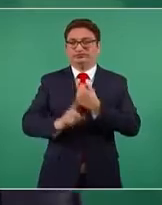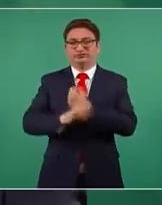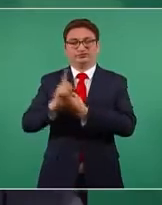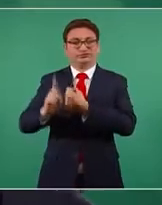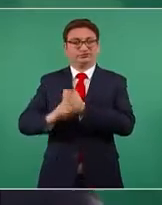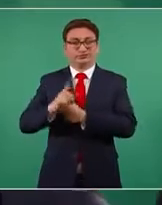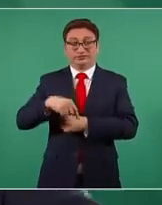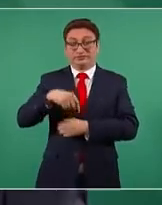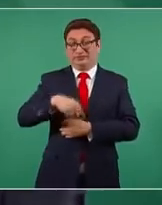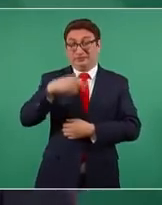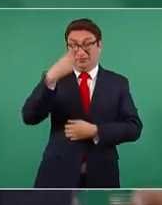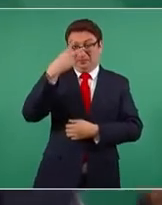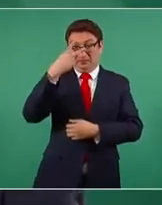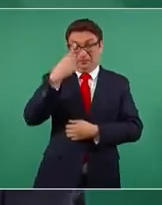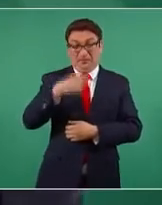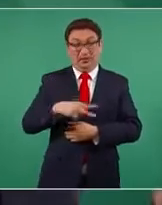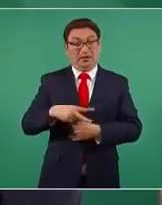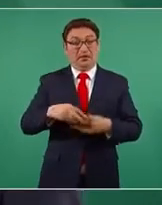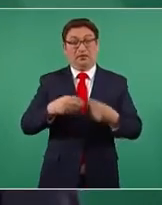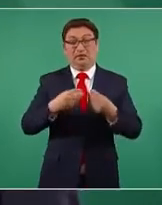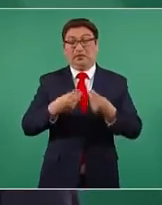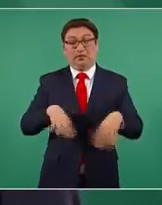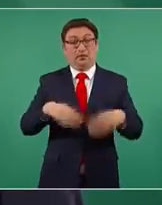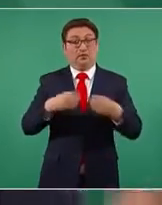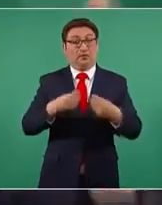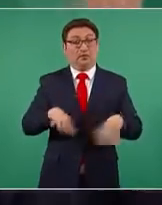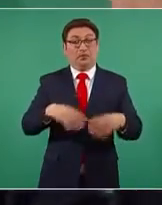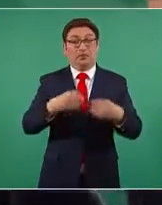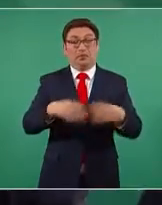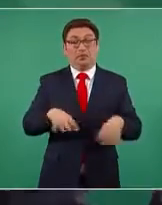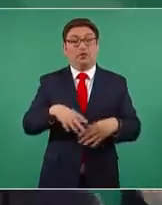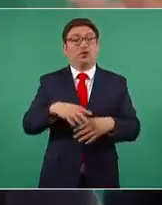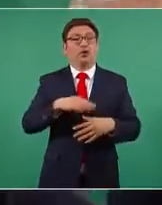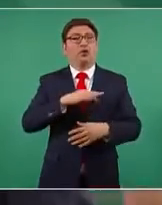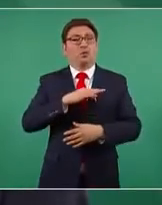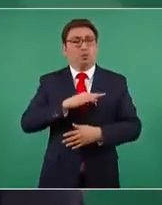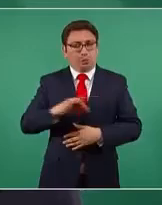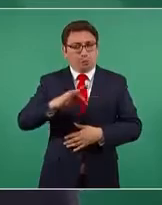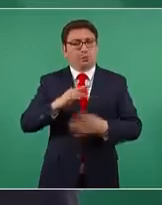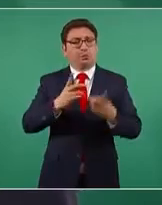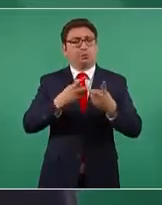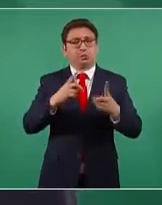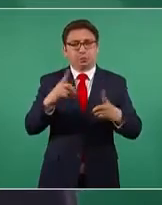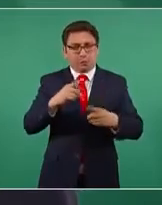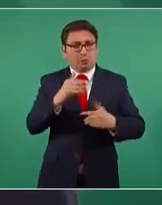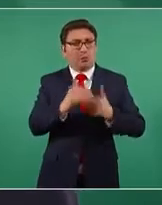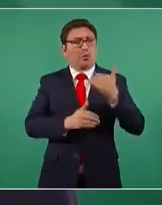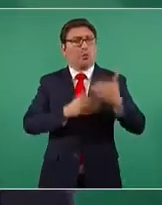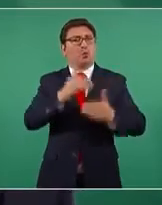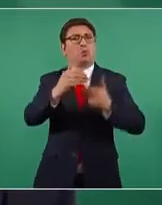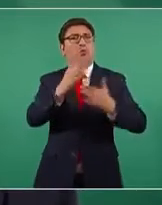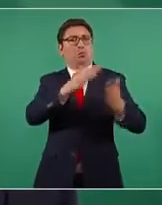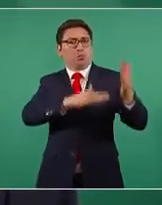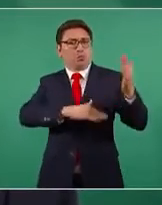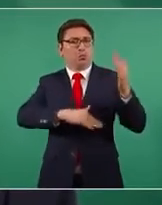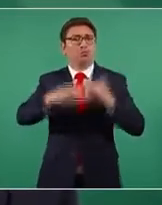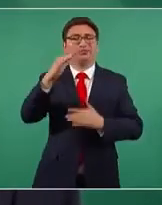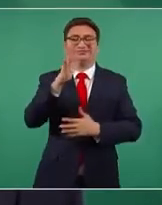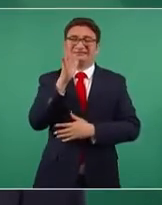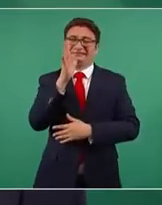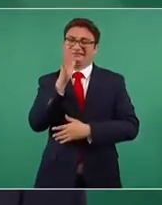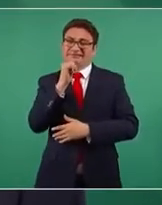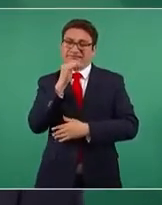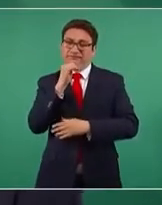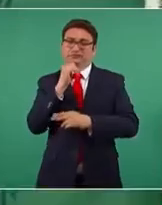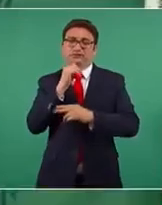el que México perdiera su posibilidad de desarrollo en los últimos